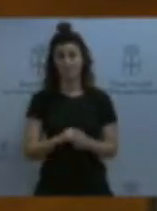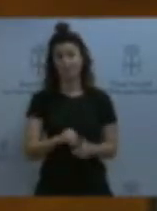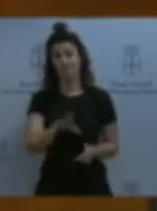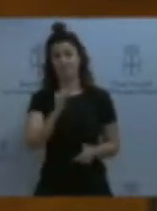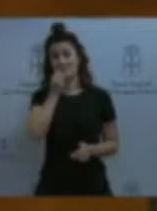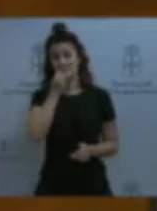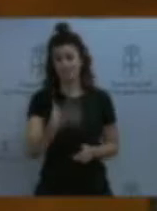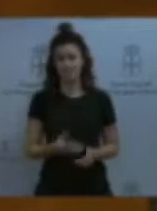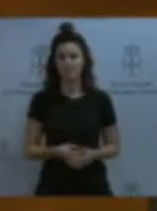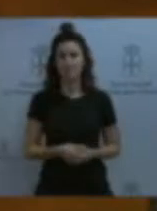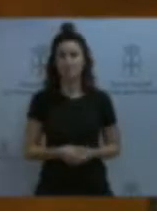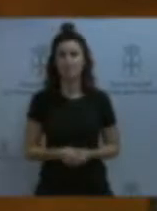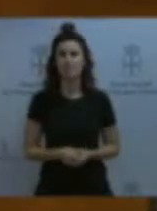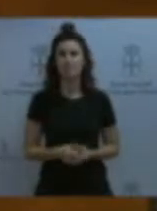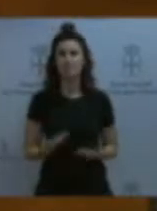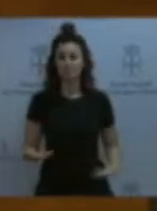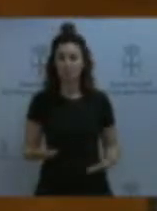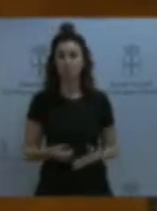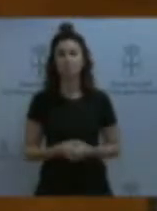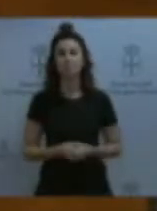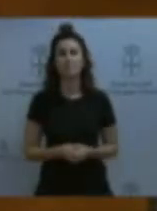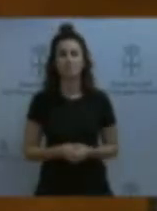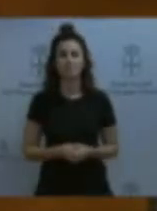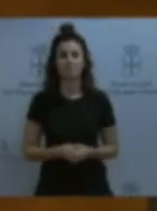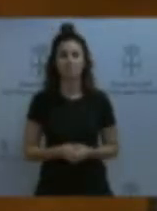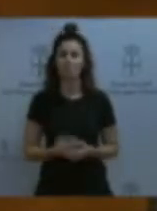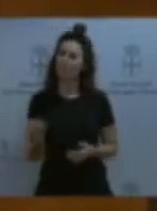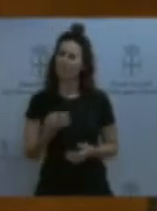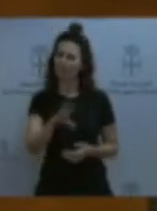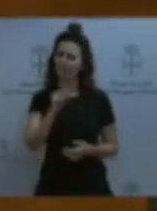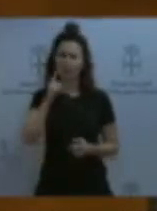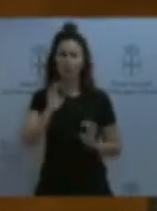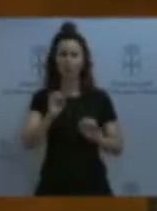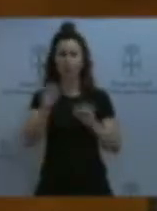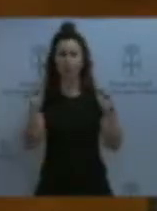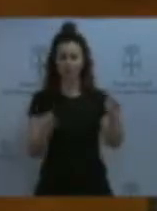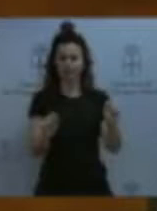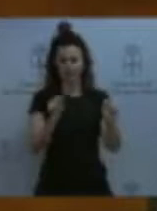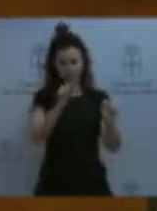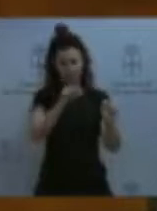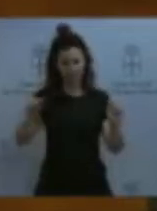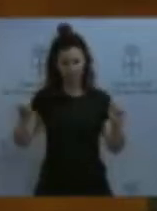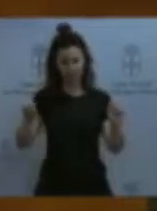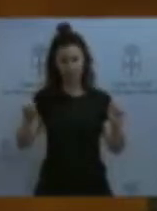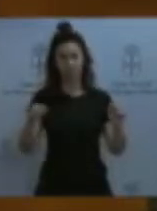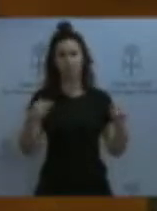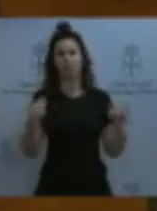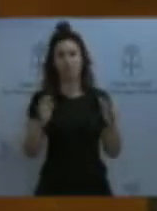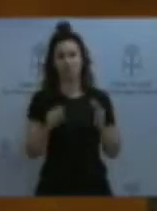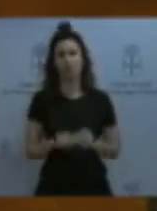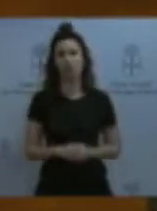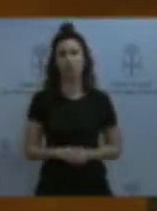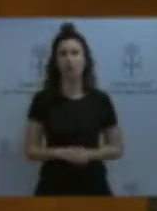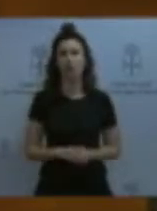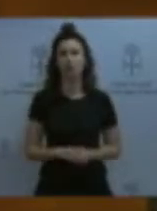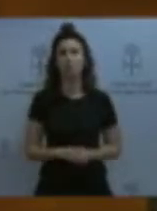Interpretación para... Sí, pero hay que interpretarla bien, para ser preciso. Entienda que, bueno, ya que lo dice, alguna diferencia